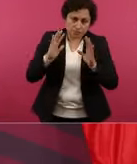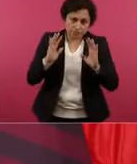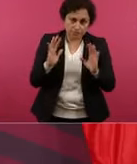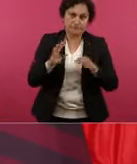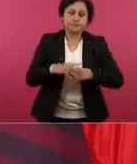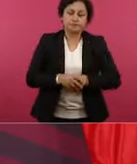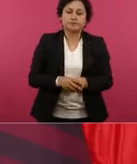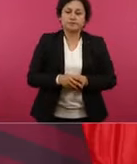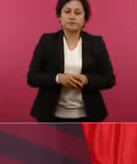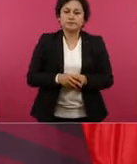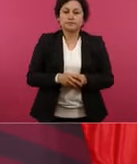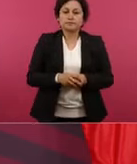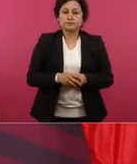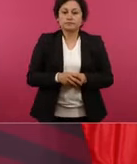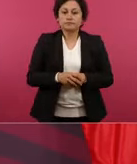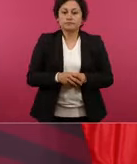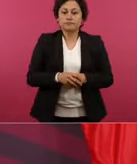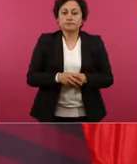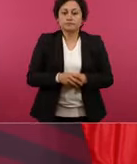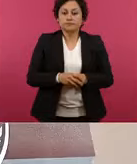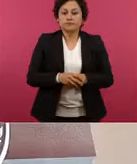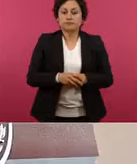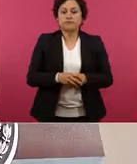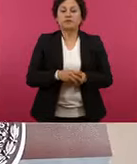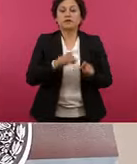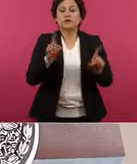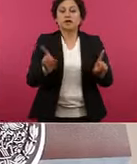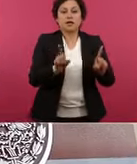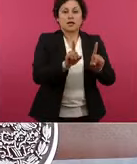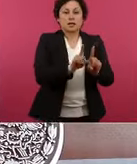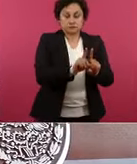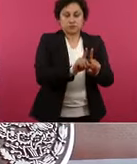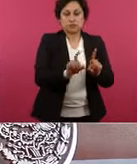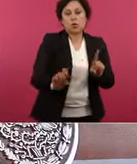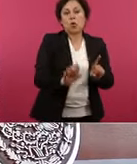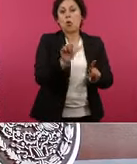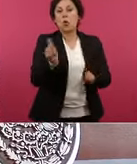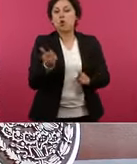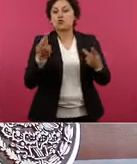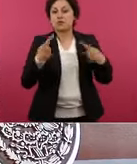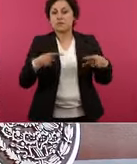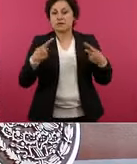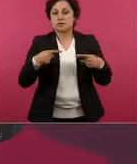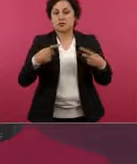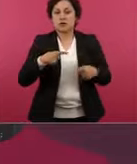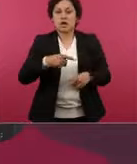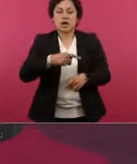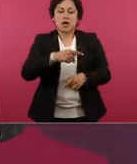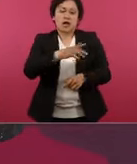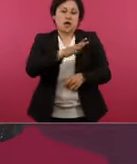con quien los cuidaba, que era un marino, un almirante,